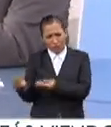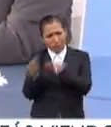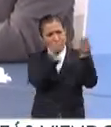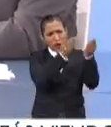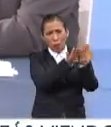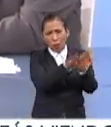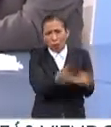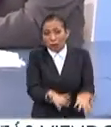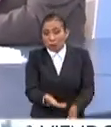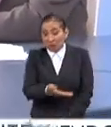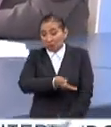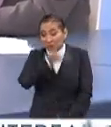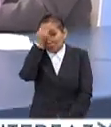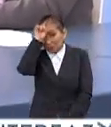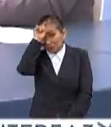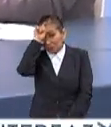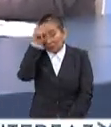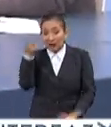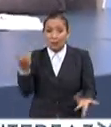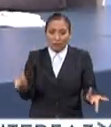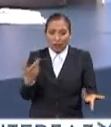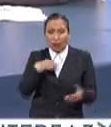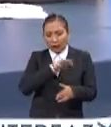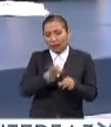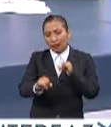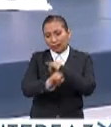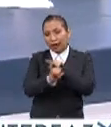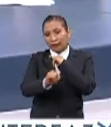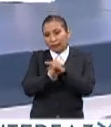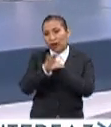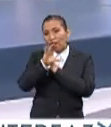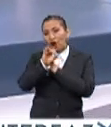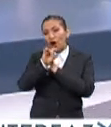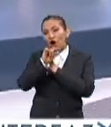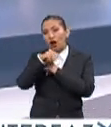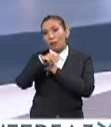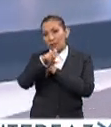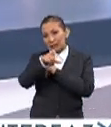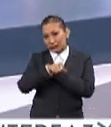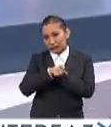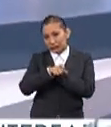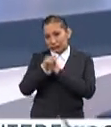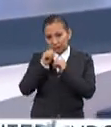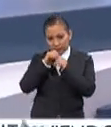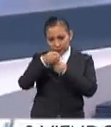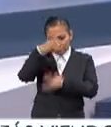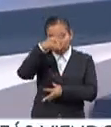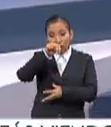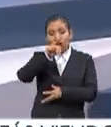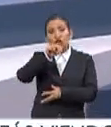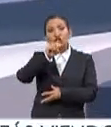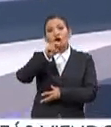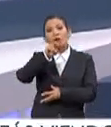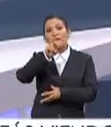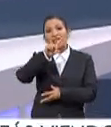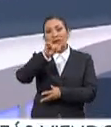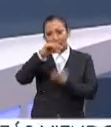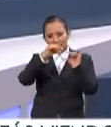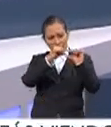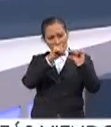allá. Exacto, es lo que te iba a preguntar. Pero uno puede entrar, digamos, a la página del Colmex y dice novedades, hay una